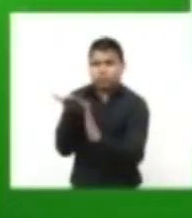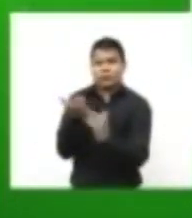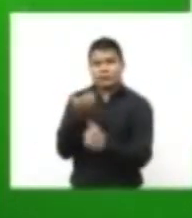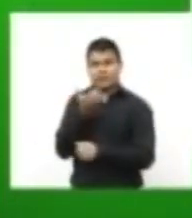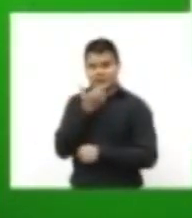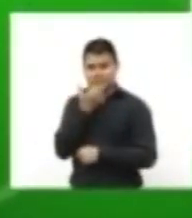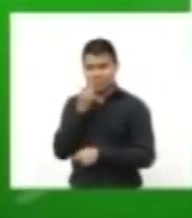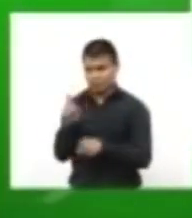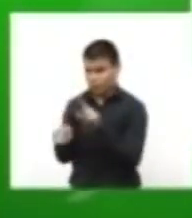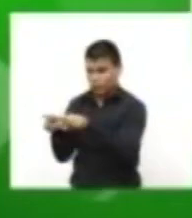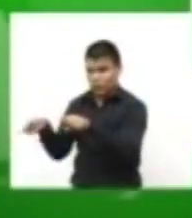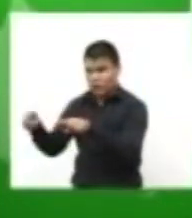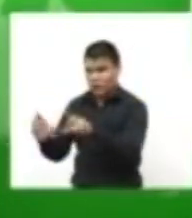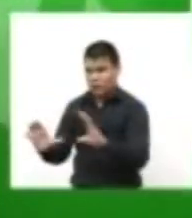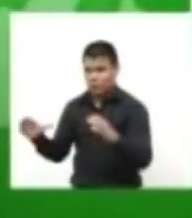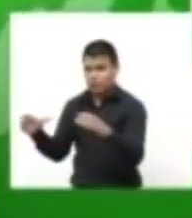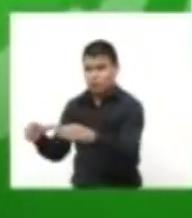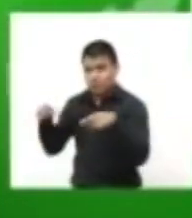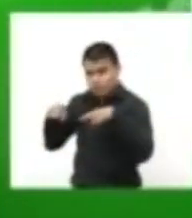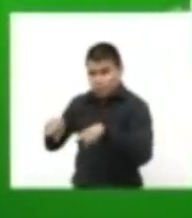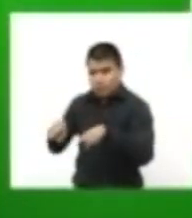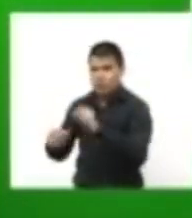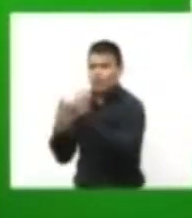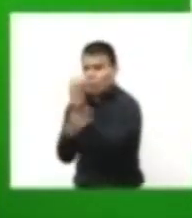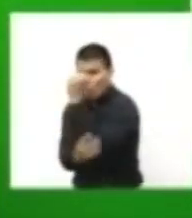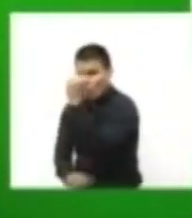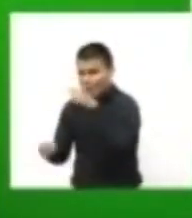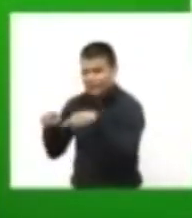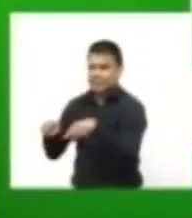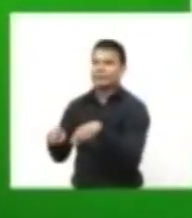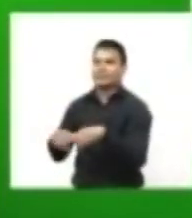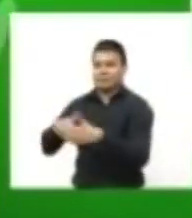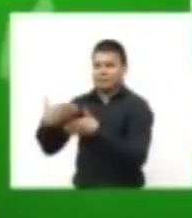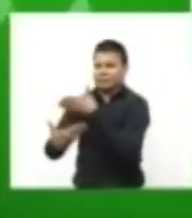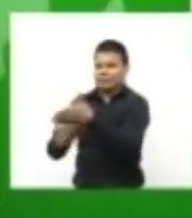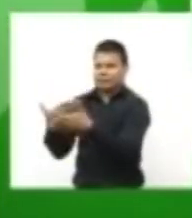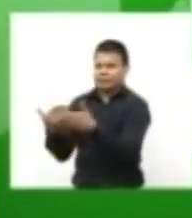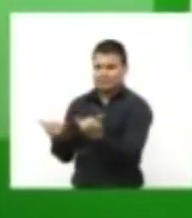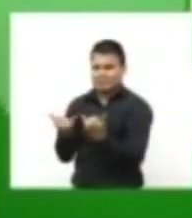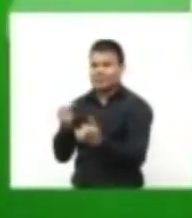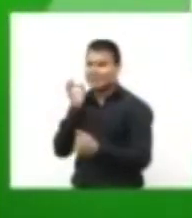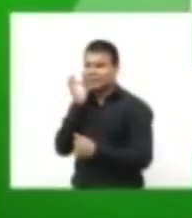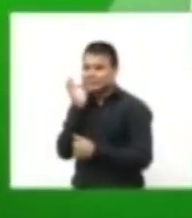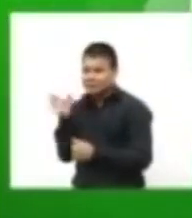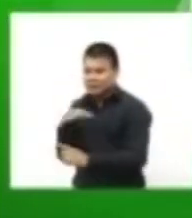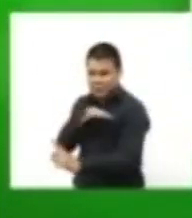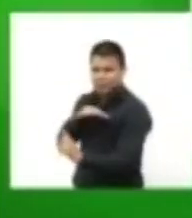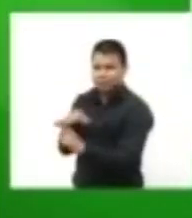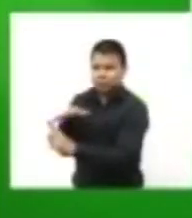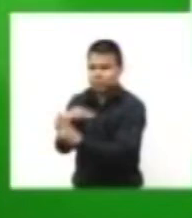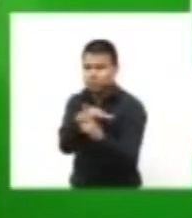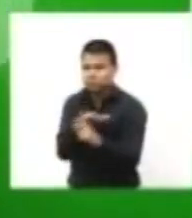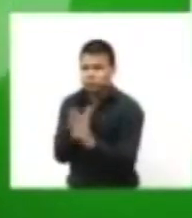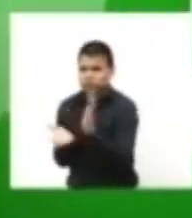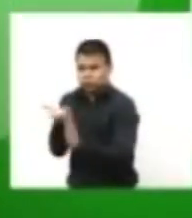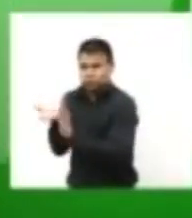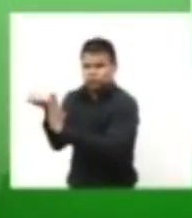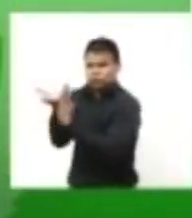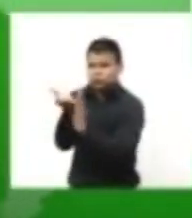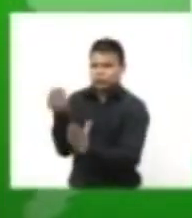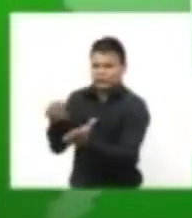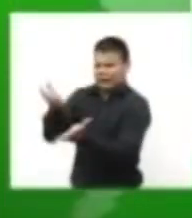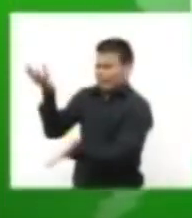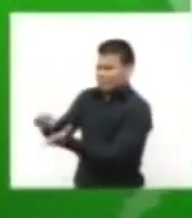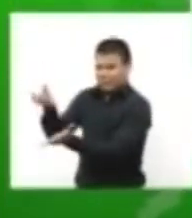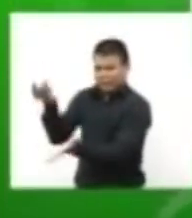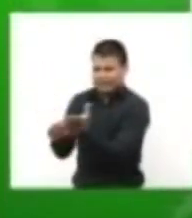la vida en 0.58% y se va a agravar la canasta familiar. Voy a poner ejemplo, todos los artículos